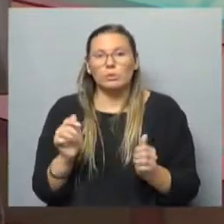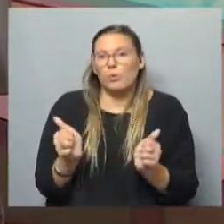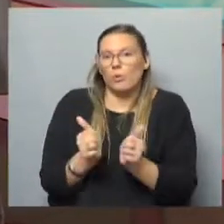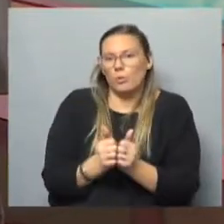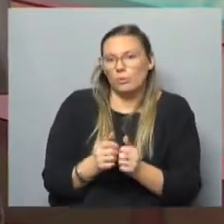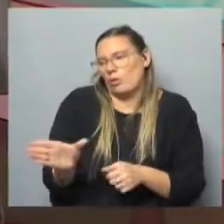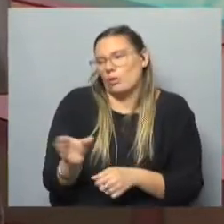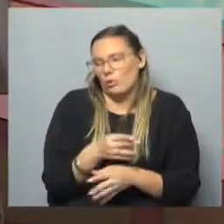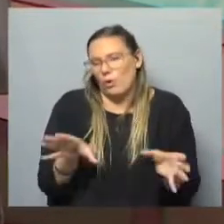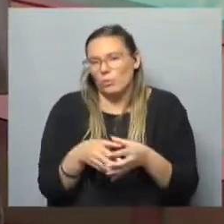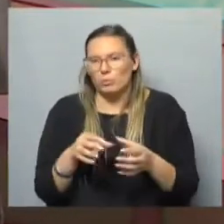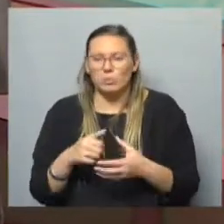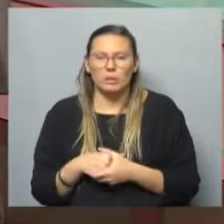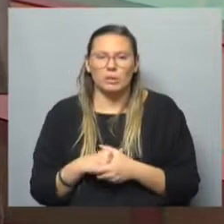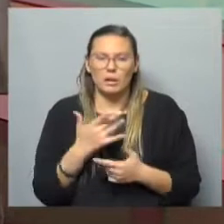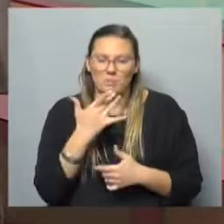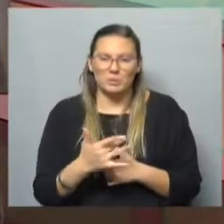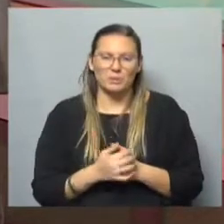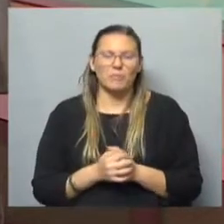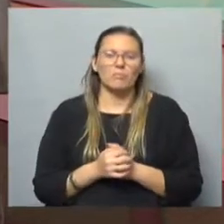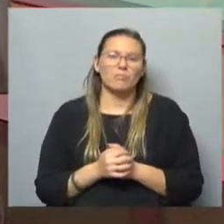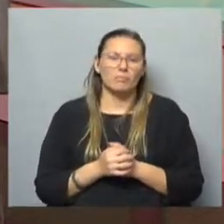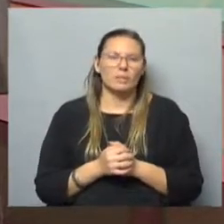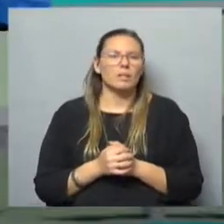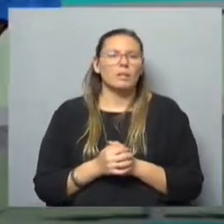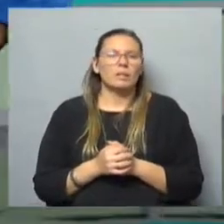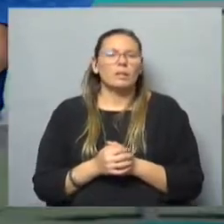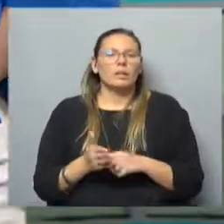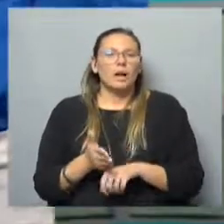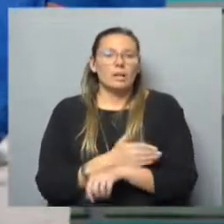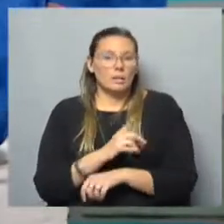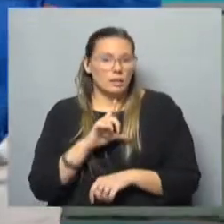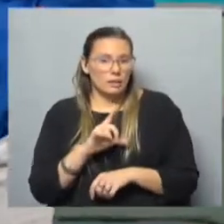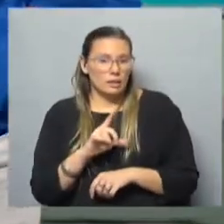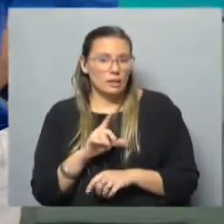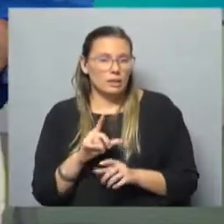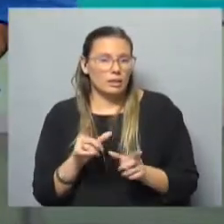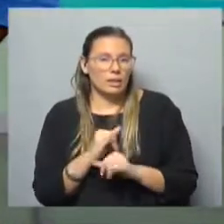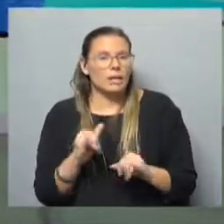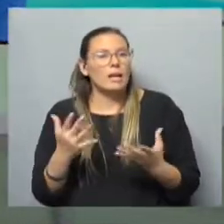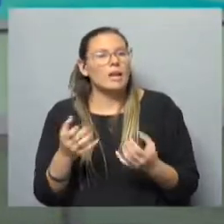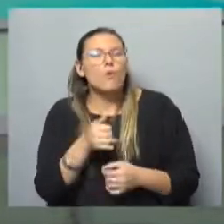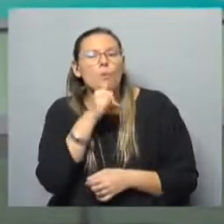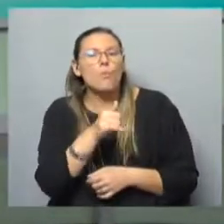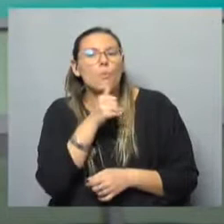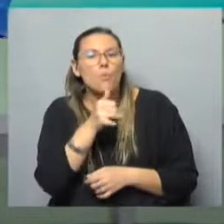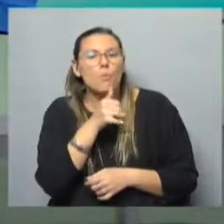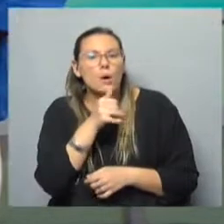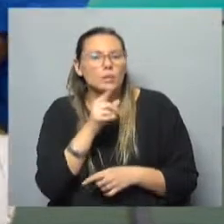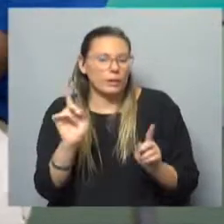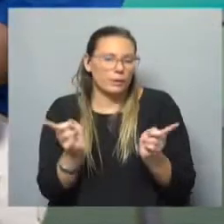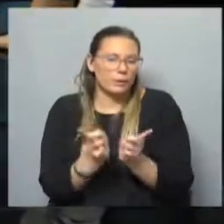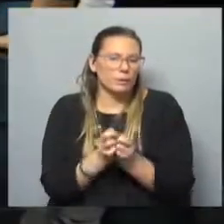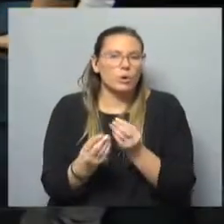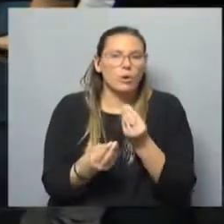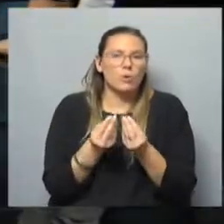bueno, con toda la barra esta, hermosa. Increíble. Quiero, antes de que nos vayamos, por lo menos que nos cuenten brevemente